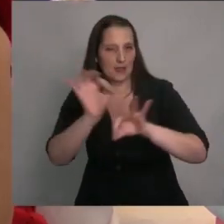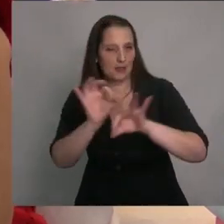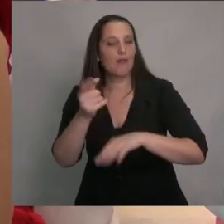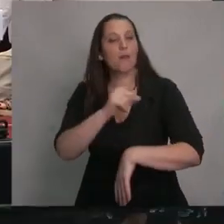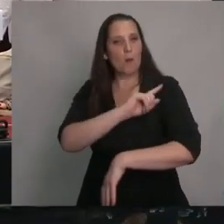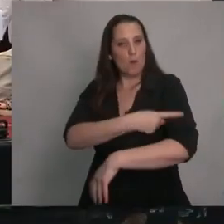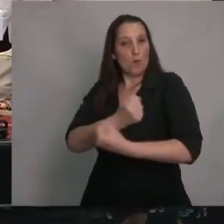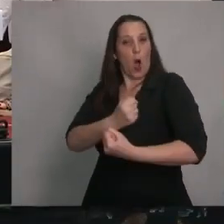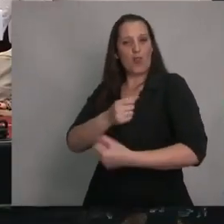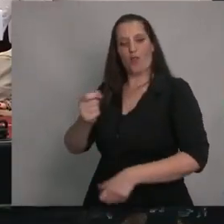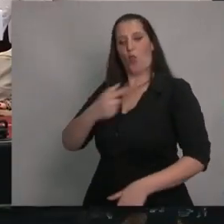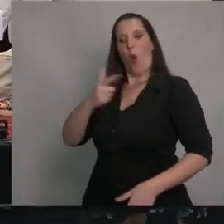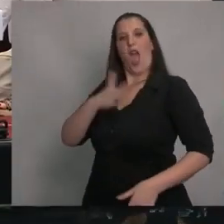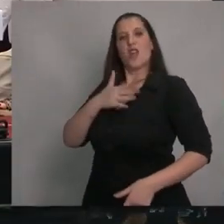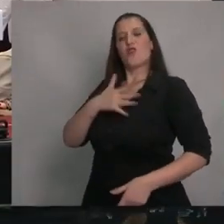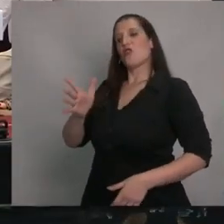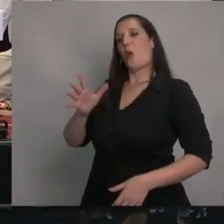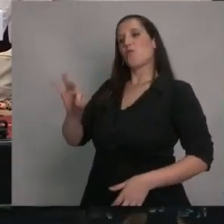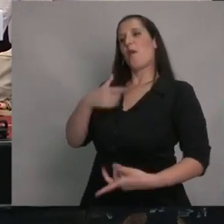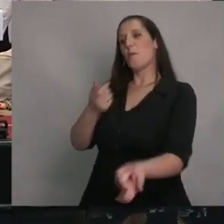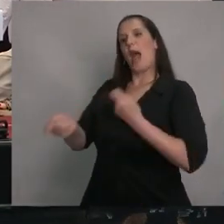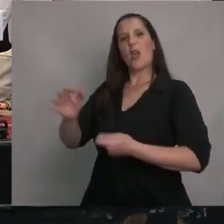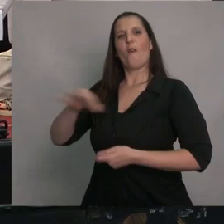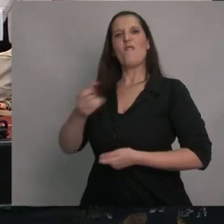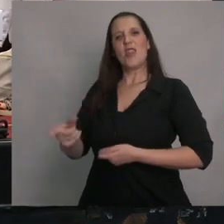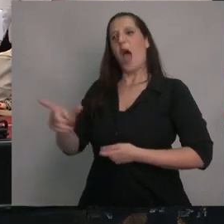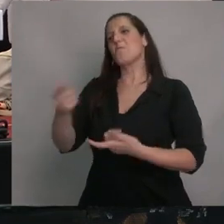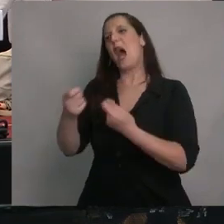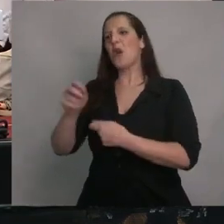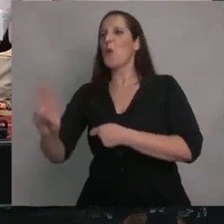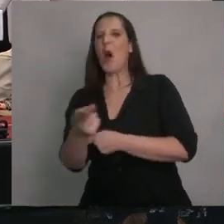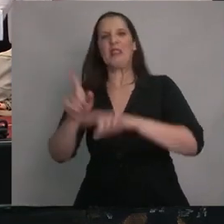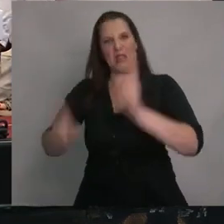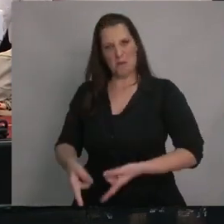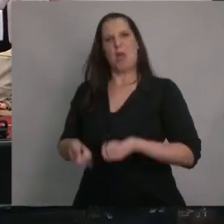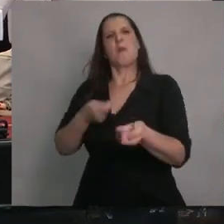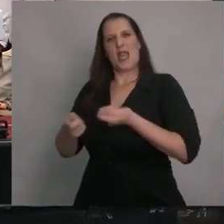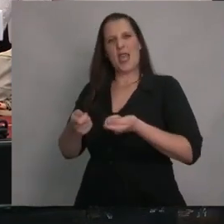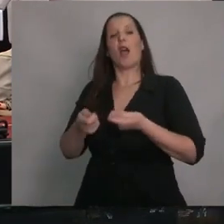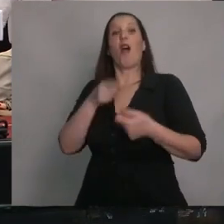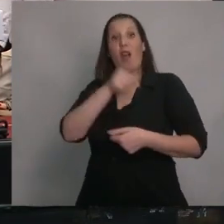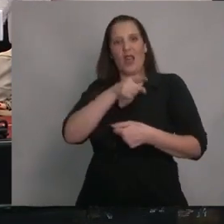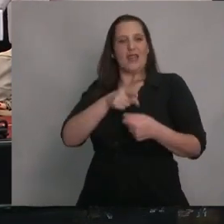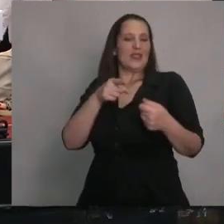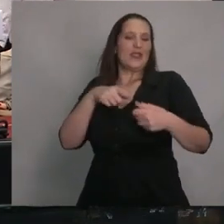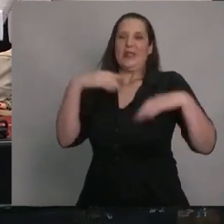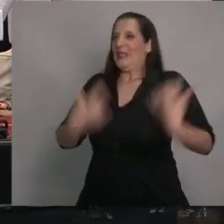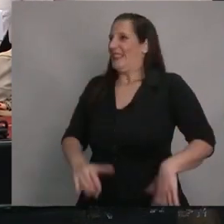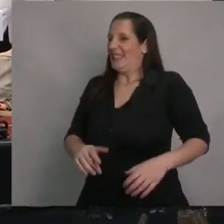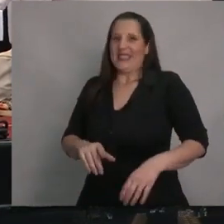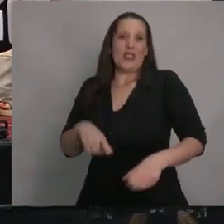poder, de los dueños de la vida y de la muerte, que hacen imposible la democracia en nuestros